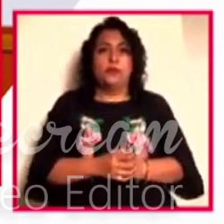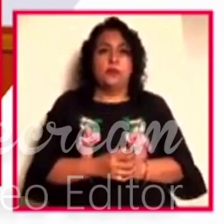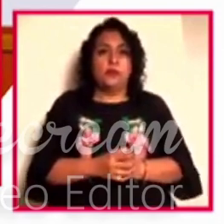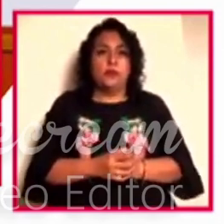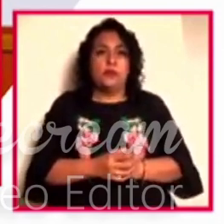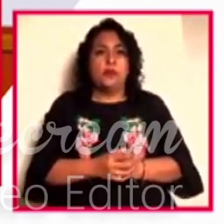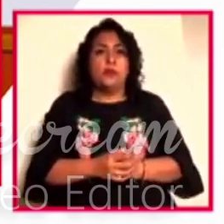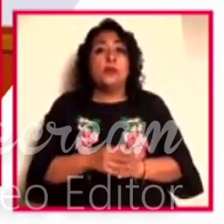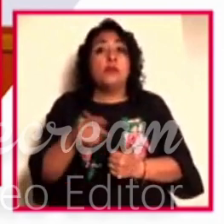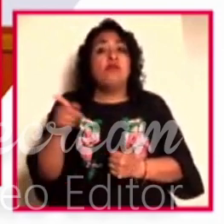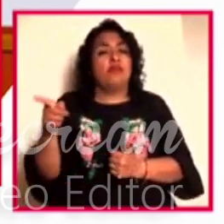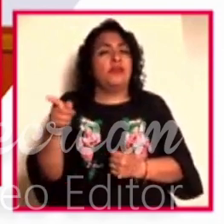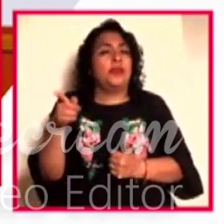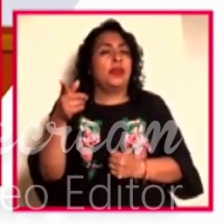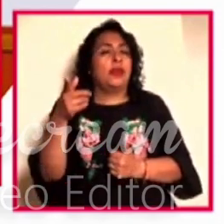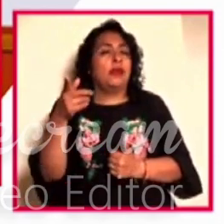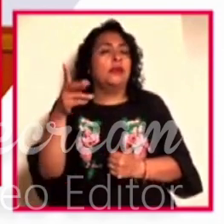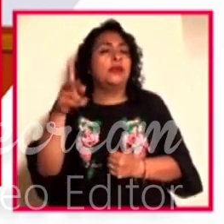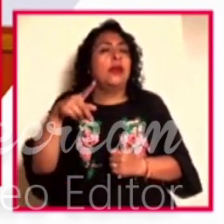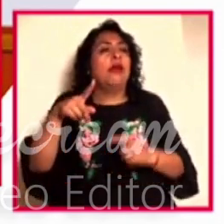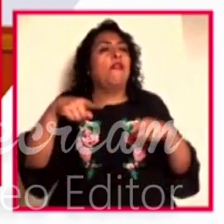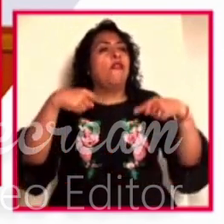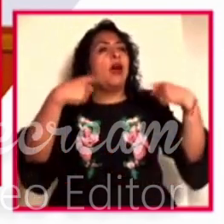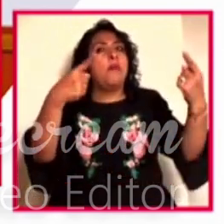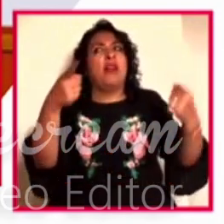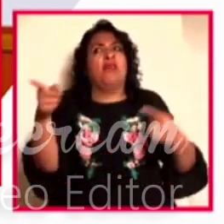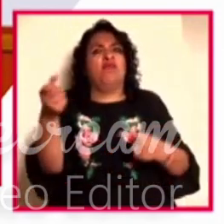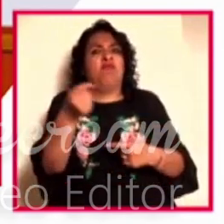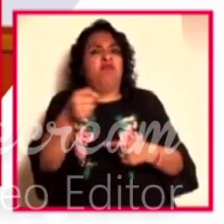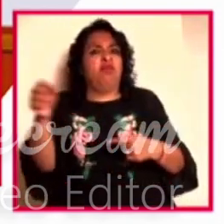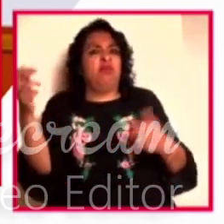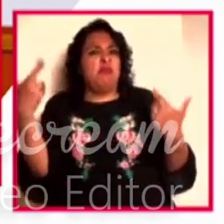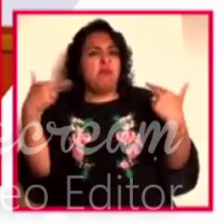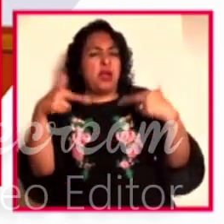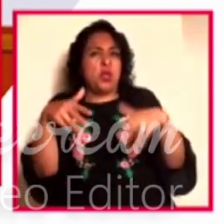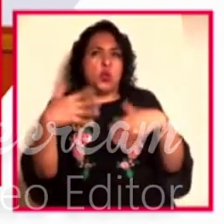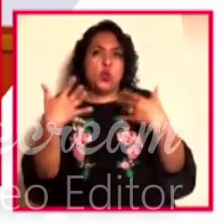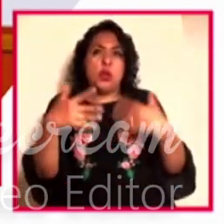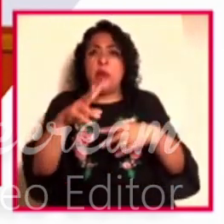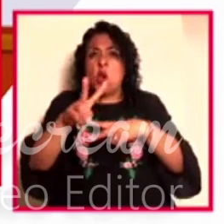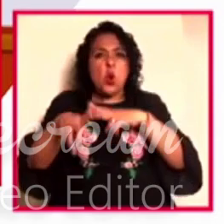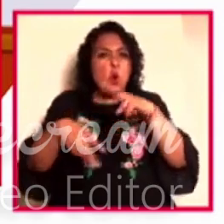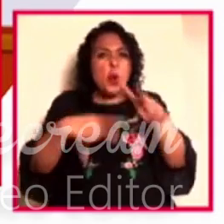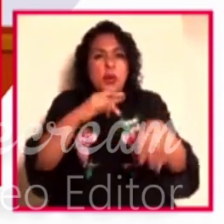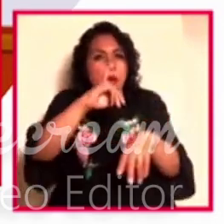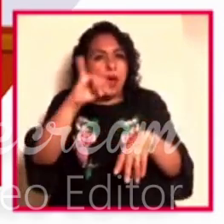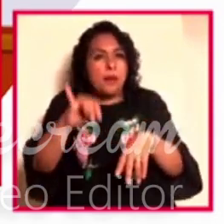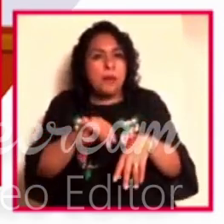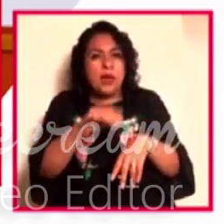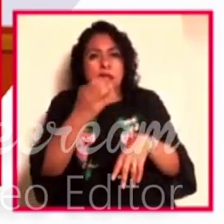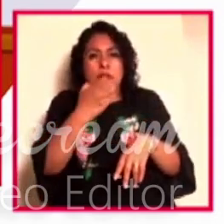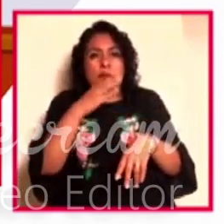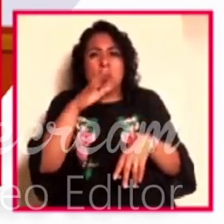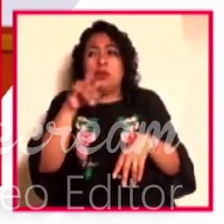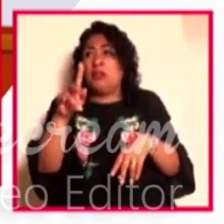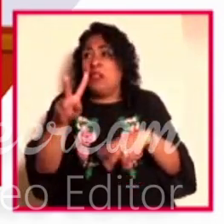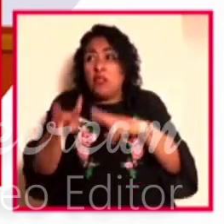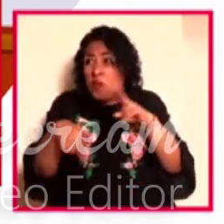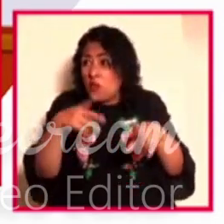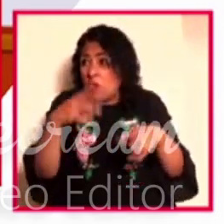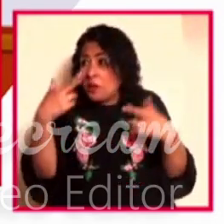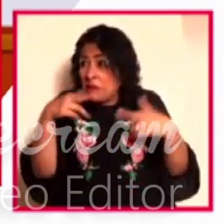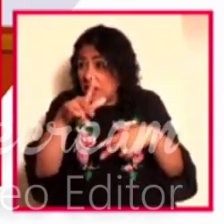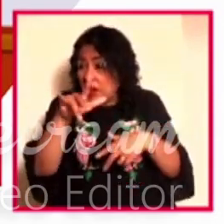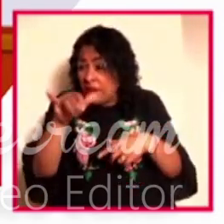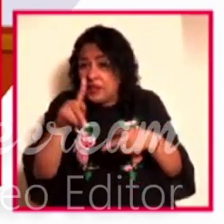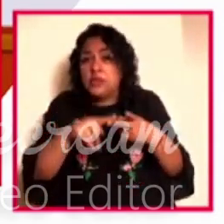Tenía fama de ser muy buen maestro, pero que no iba nunca al conservatorio. Entonces yo llegaba y no está el maestro a la vista. Bueno, Mario,